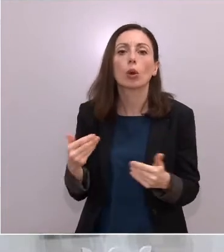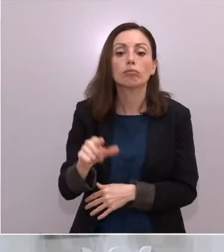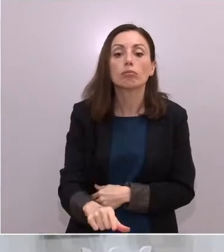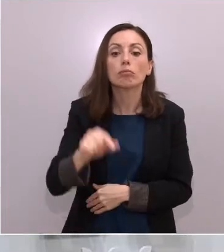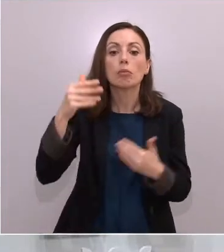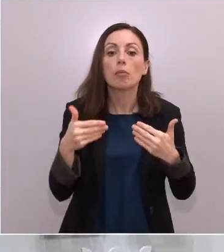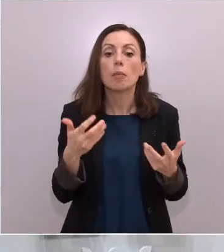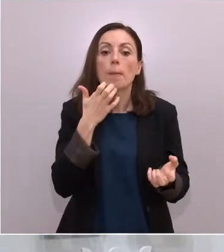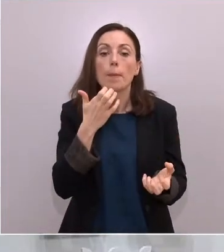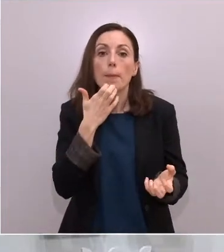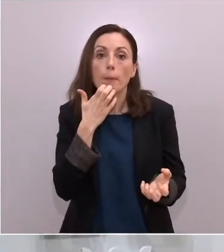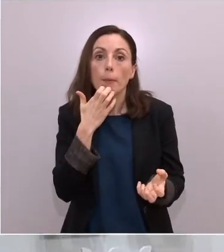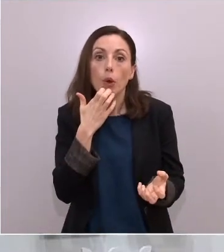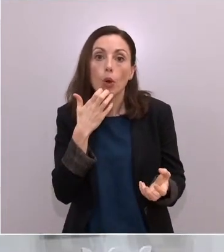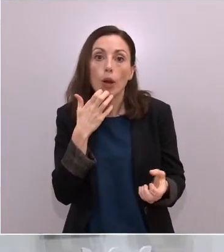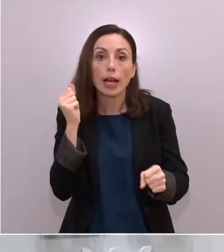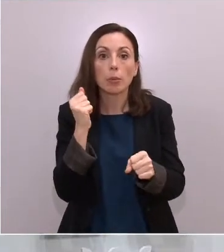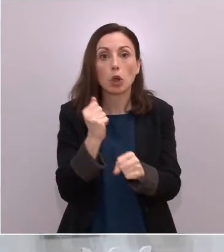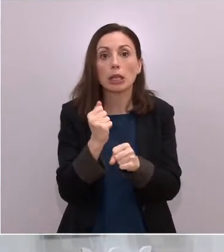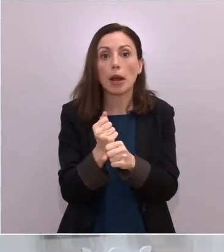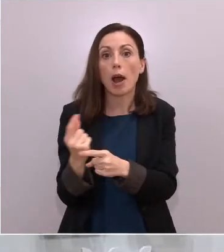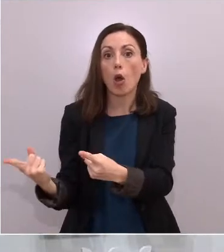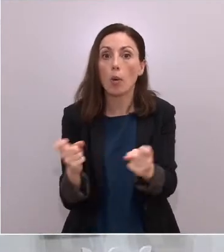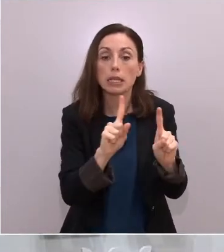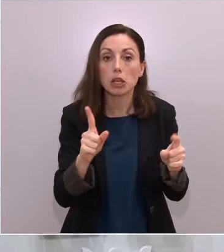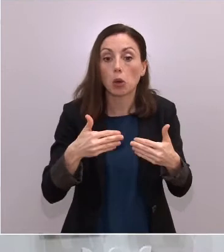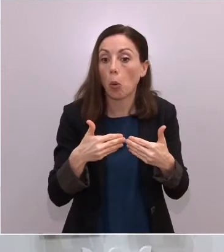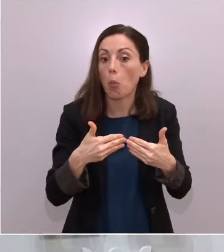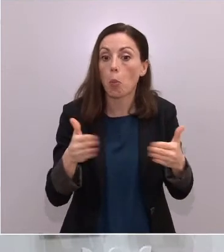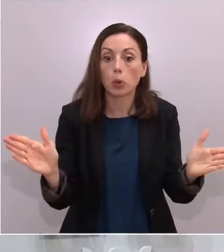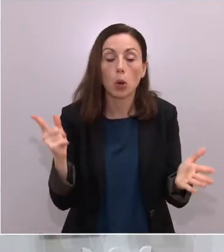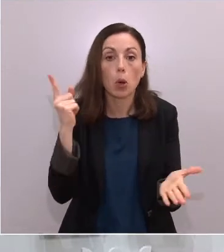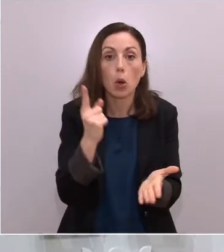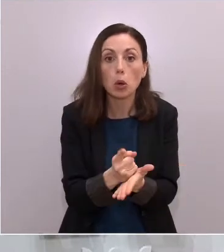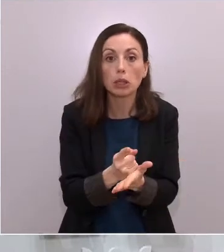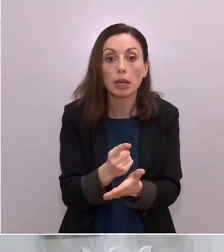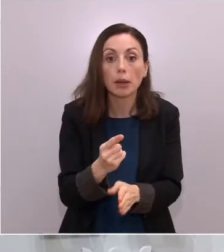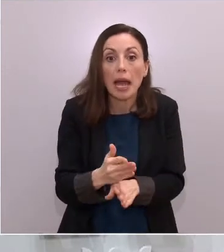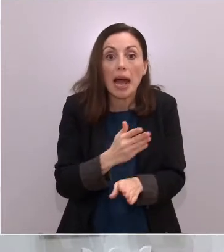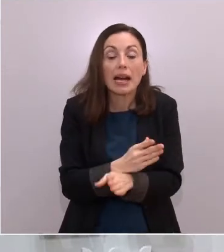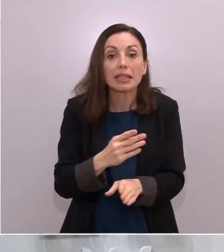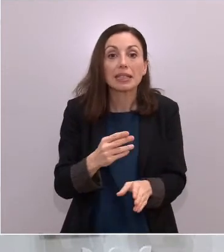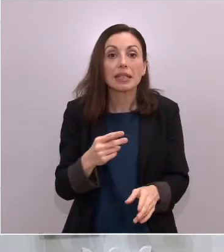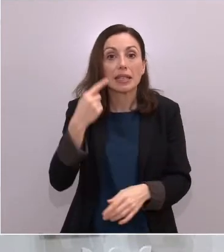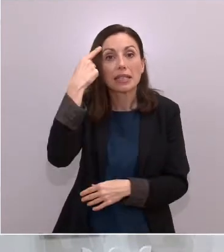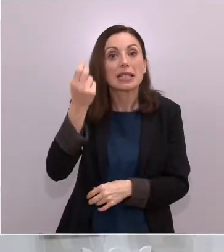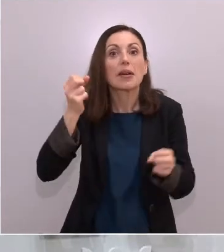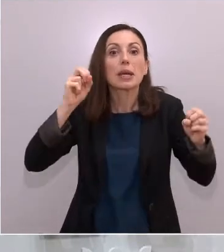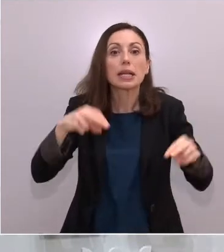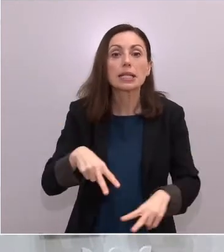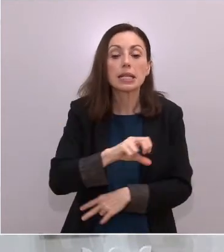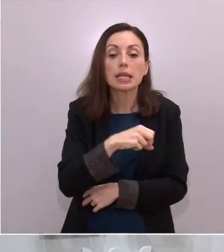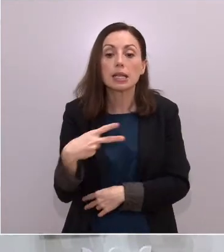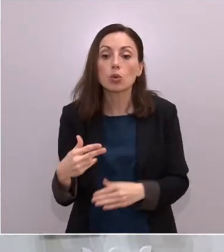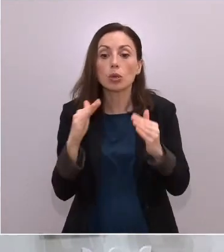la apertura de la actividad no esencial sin tener conocimiento ni resultados de si había funcionado o no ese